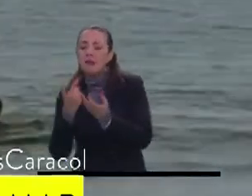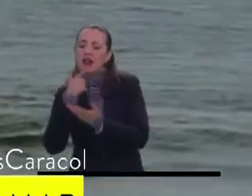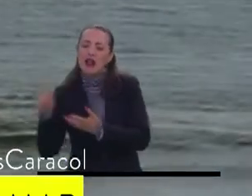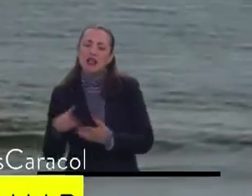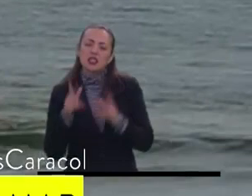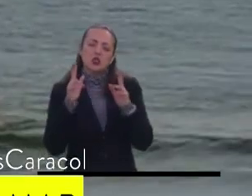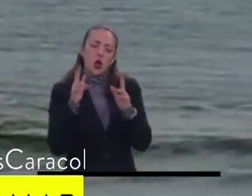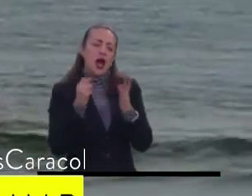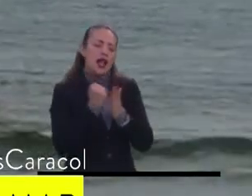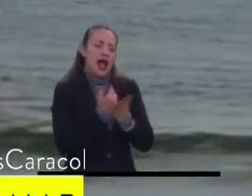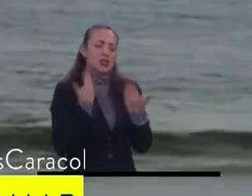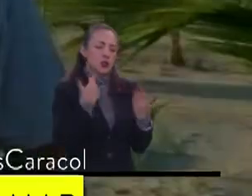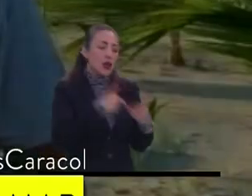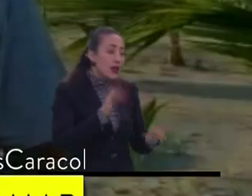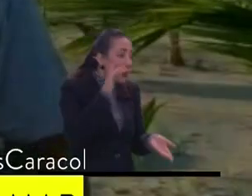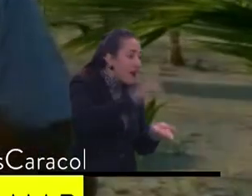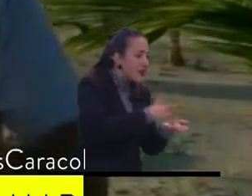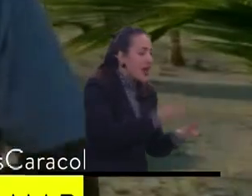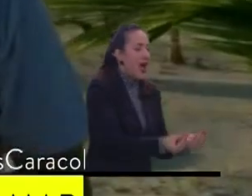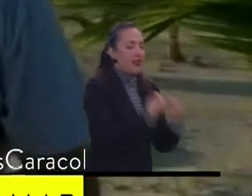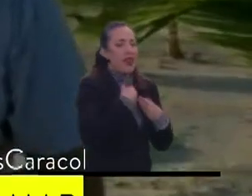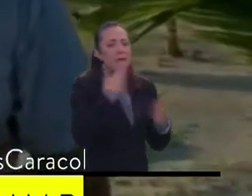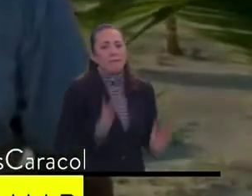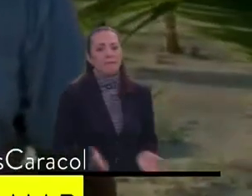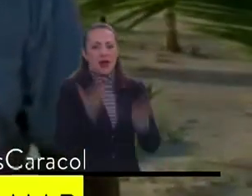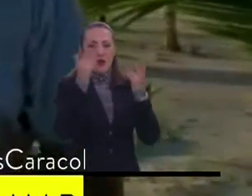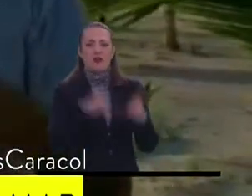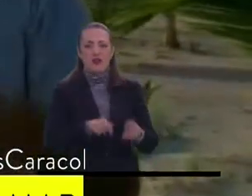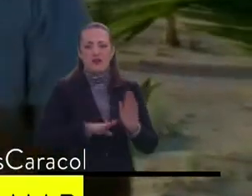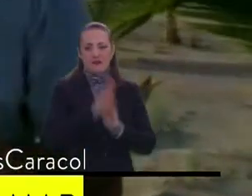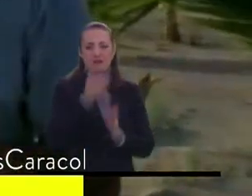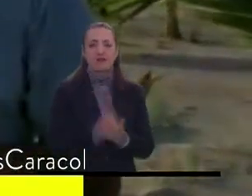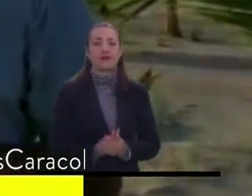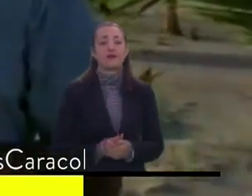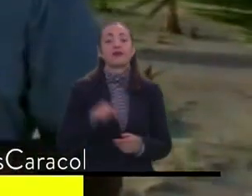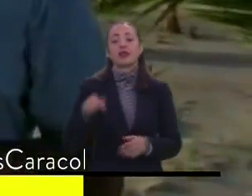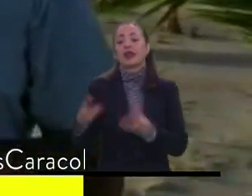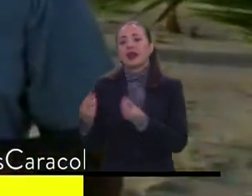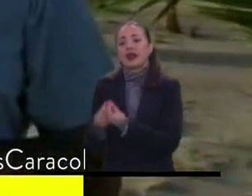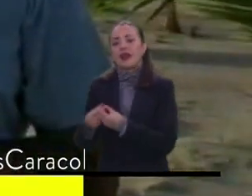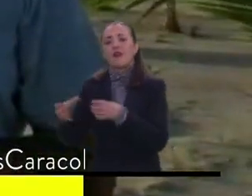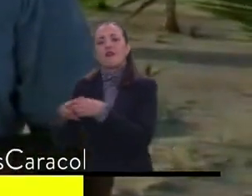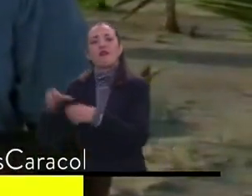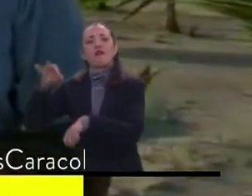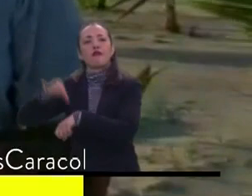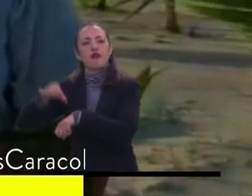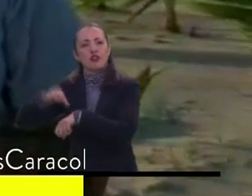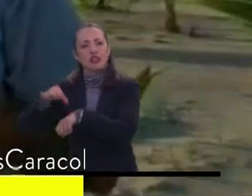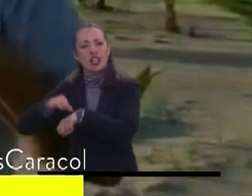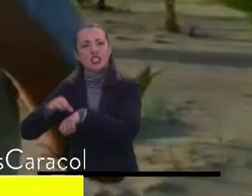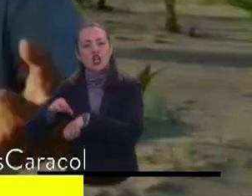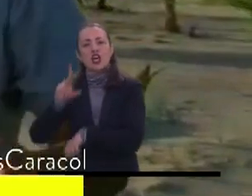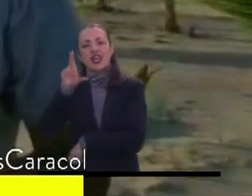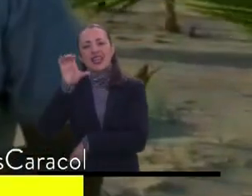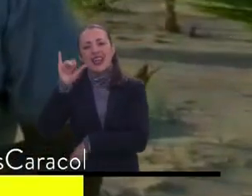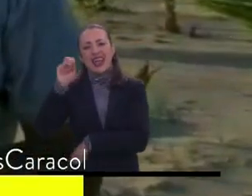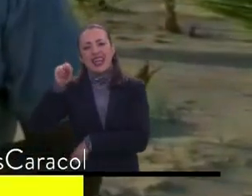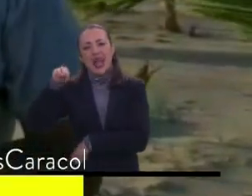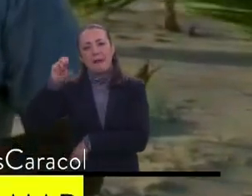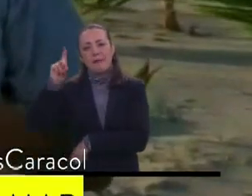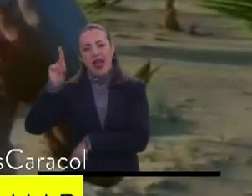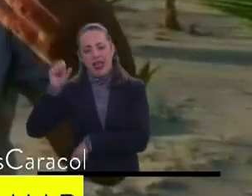ayudarle a mejorar su calidad de vida. La Fundación Reina Madre hace eso, tocar puertas, tocar